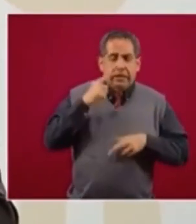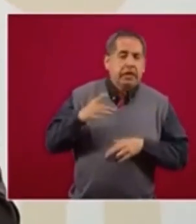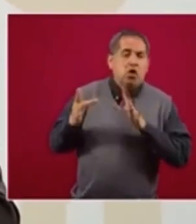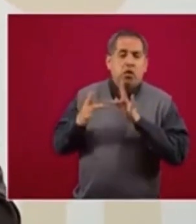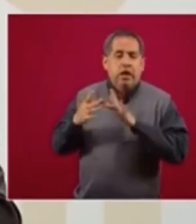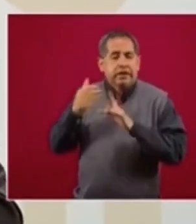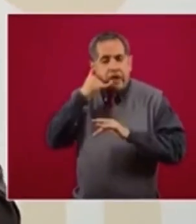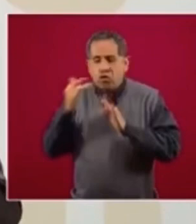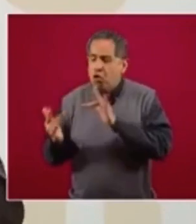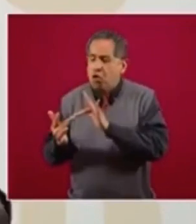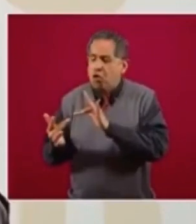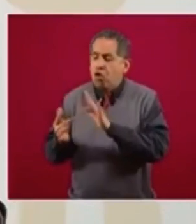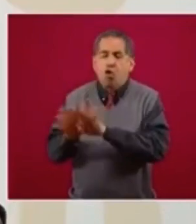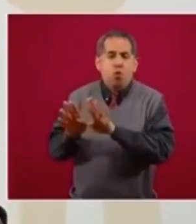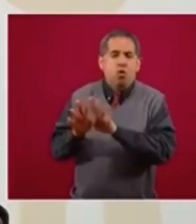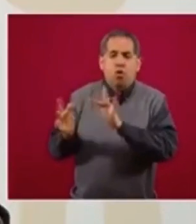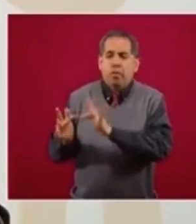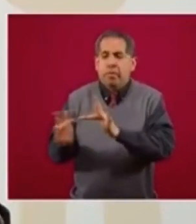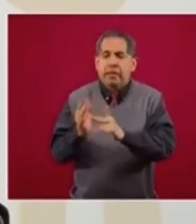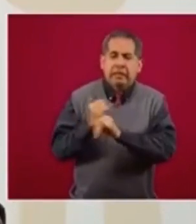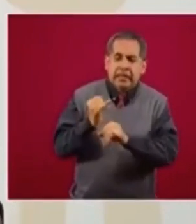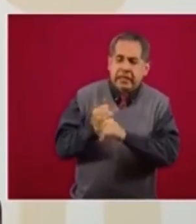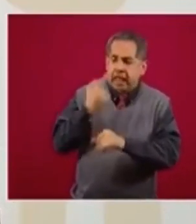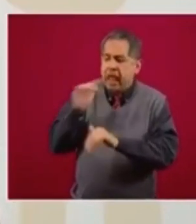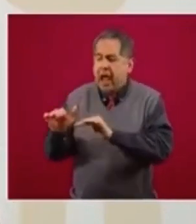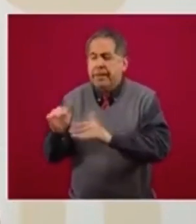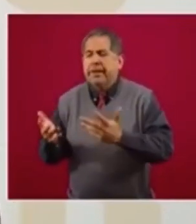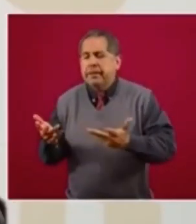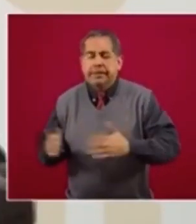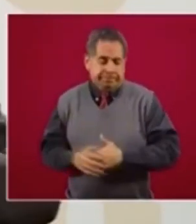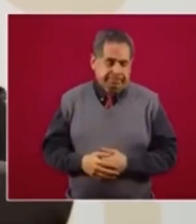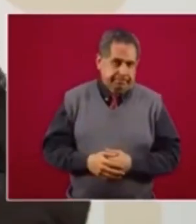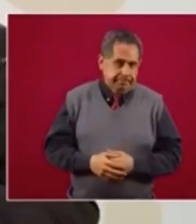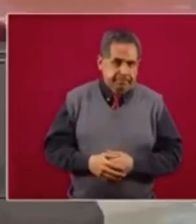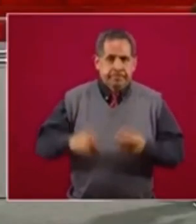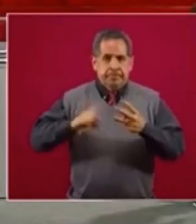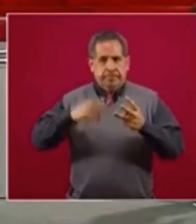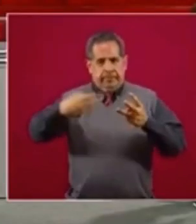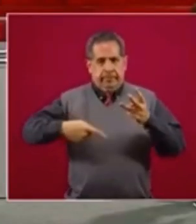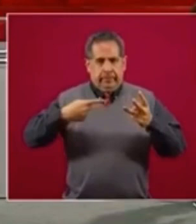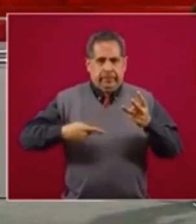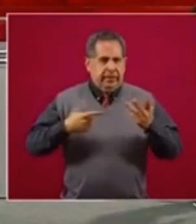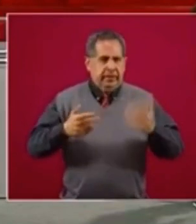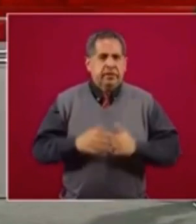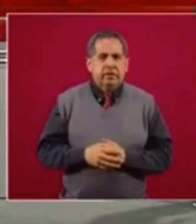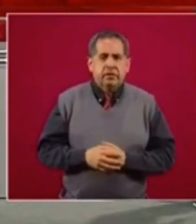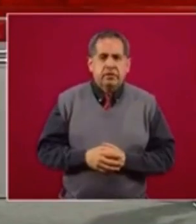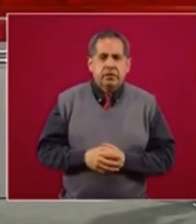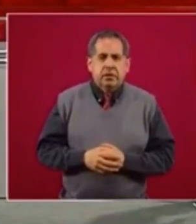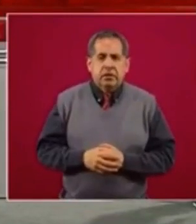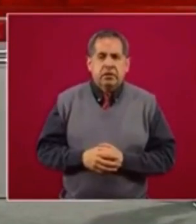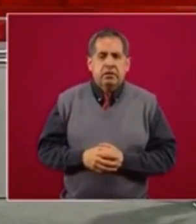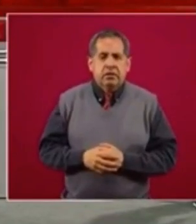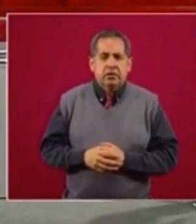alumnos vía Internet. La tercera pregunta es ¿cuándo